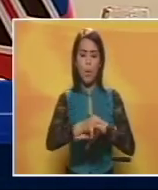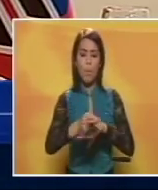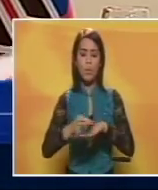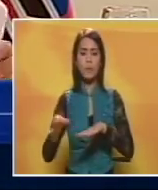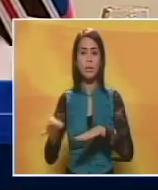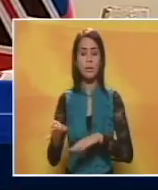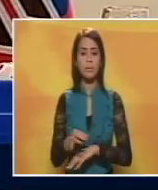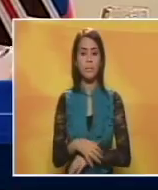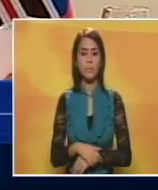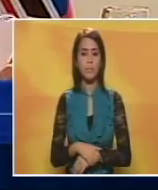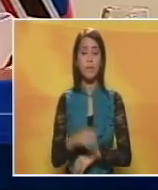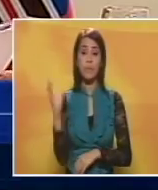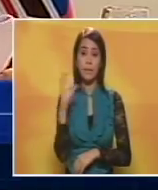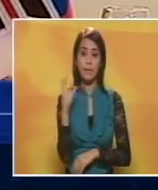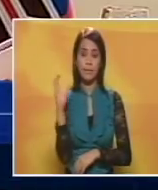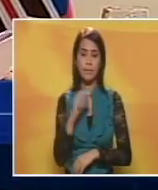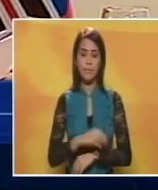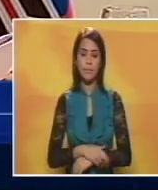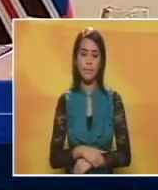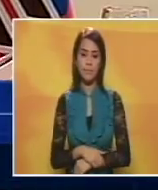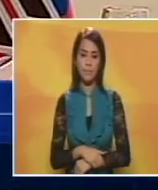municipios de la Gran Caracas.